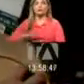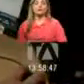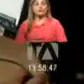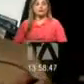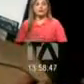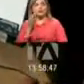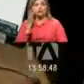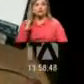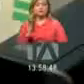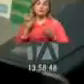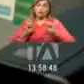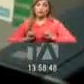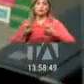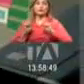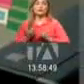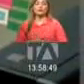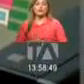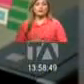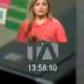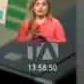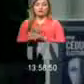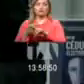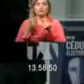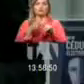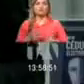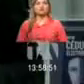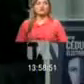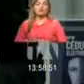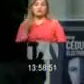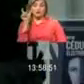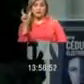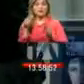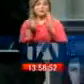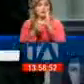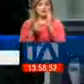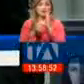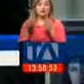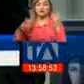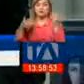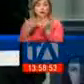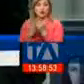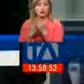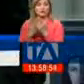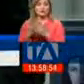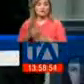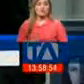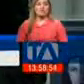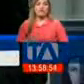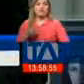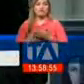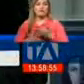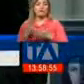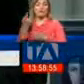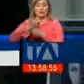futuro cercano, dice Michelena, tendrá incluso otras funciones. A través del chip se carguen todos los recetarios médicos